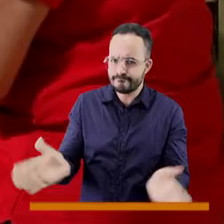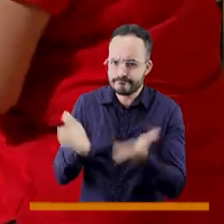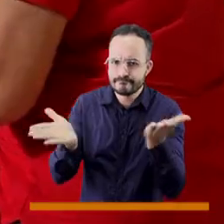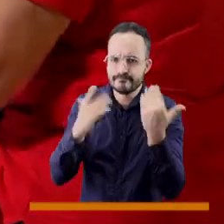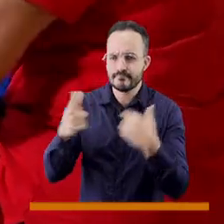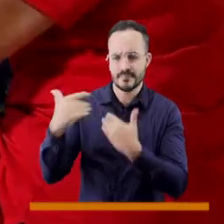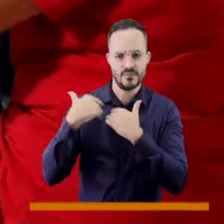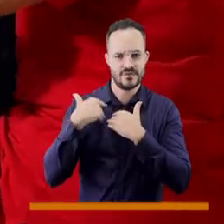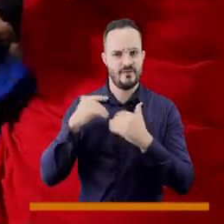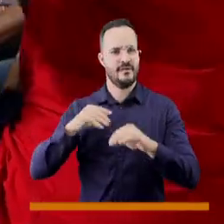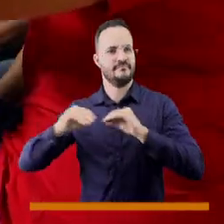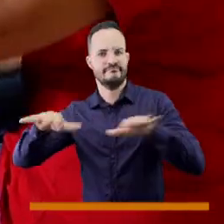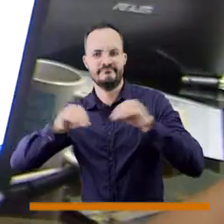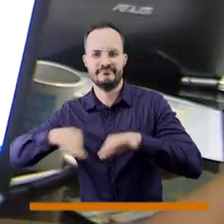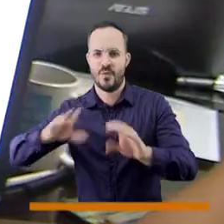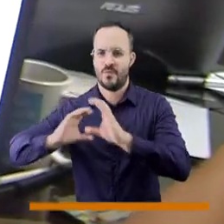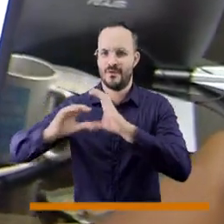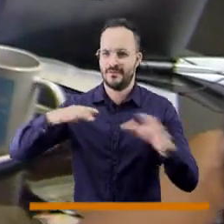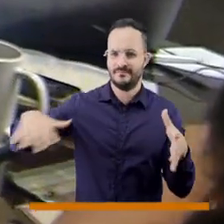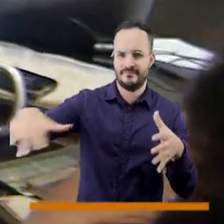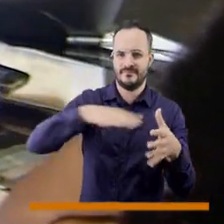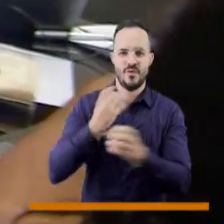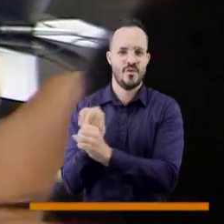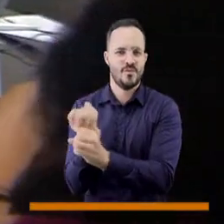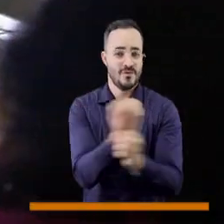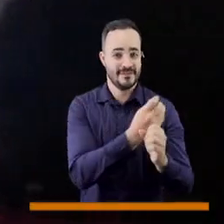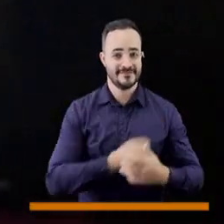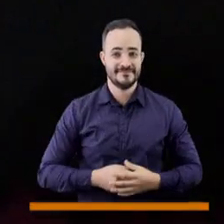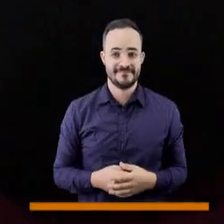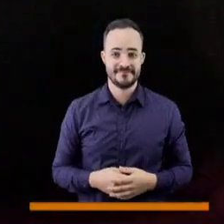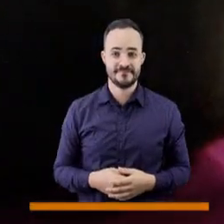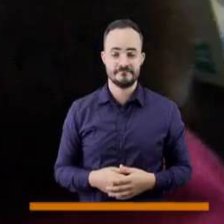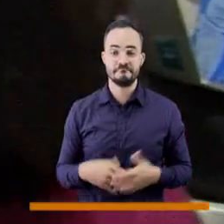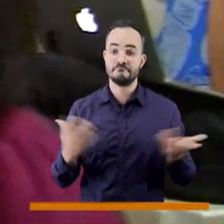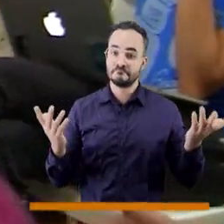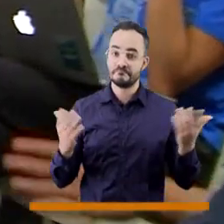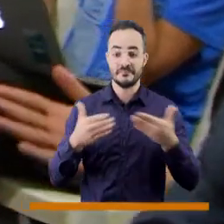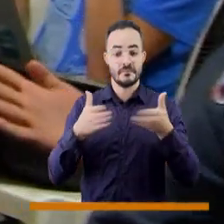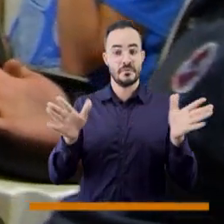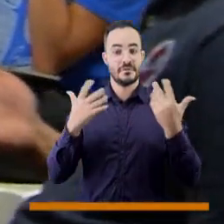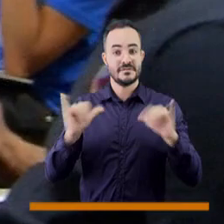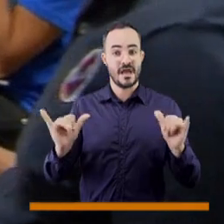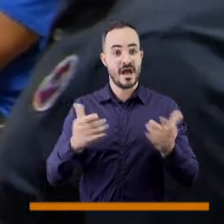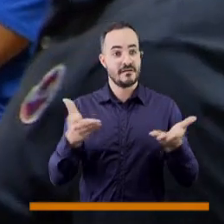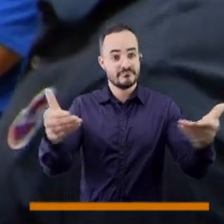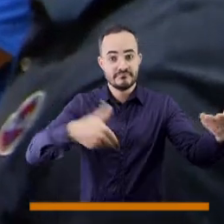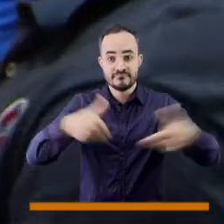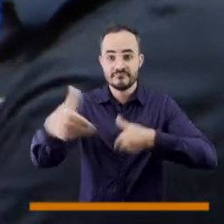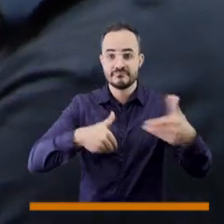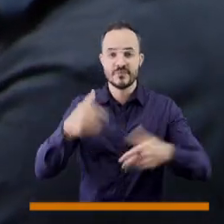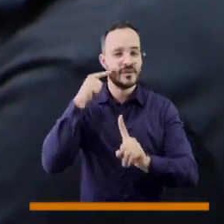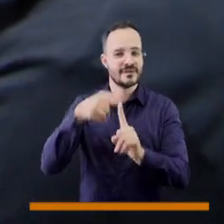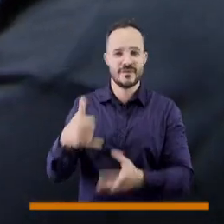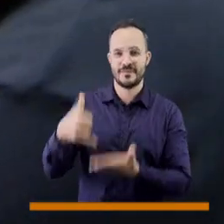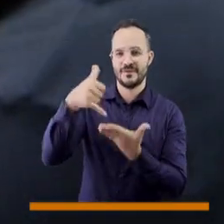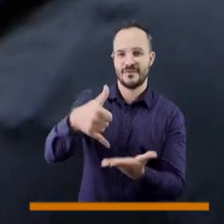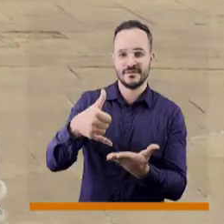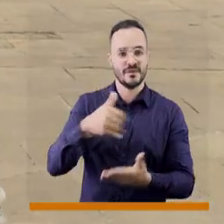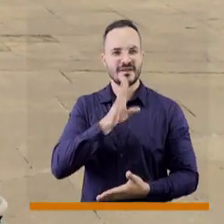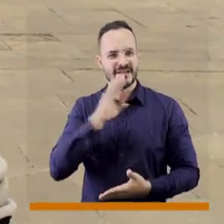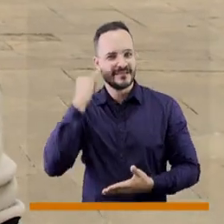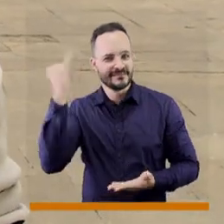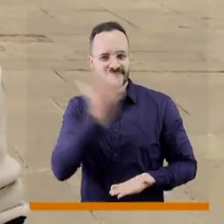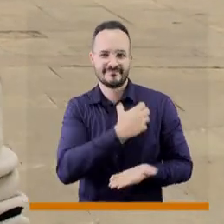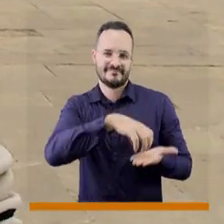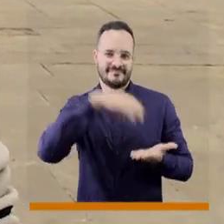tarea en los corregimientos y comunas de Medellín. Están abiertas las postulaciones al Premio de Periodismo